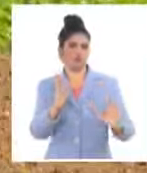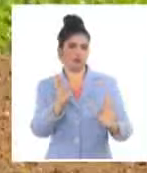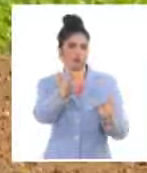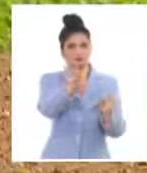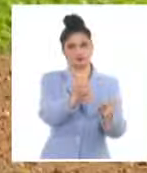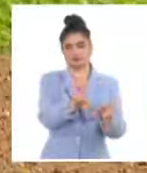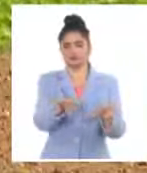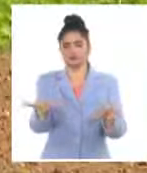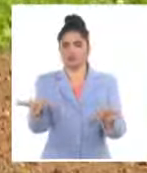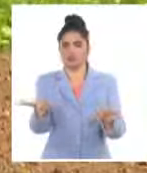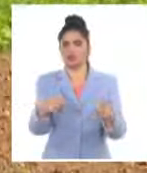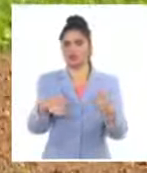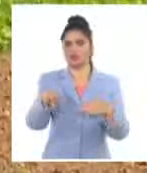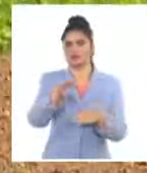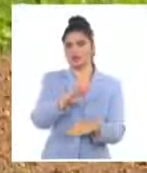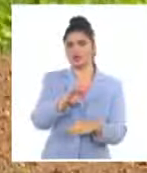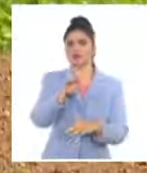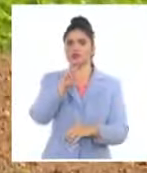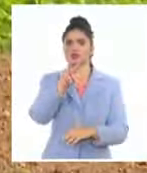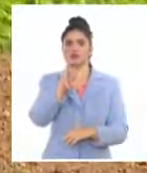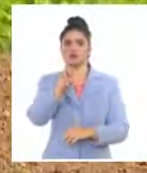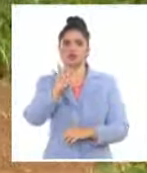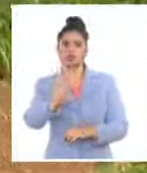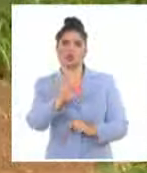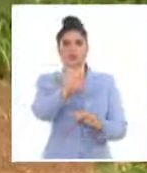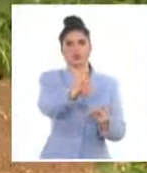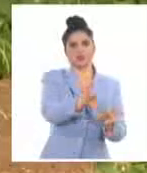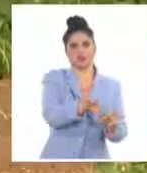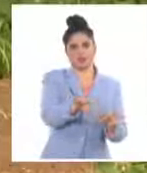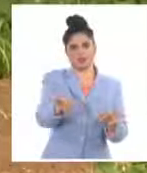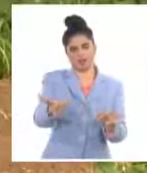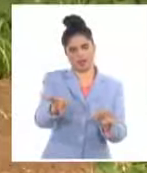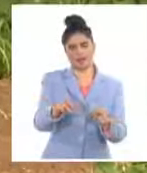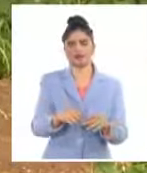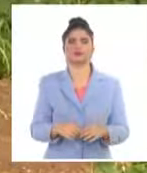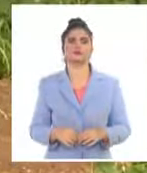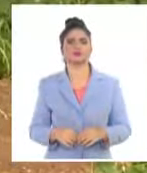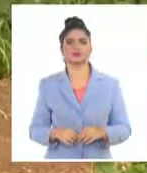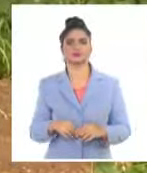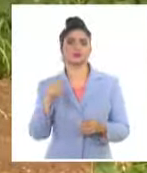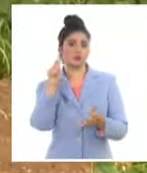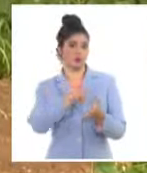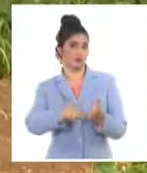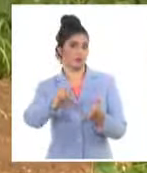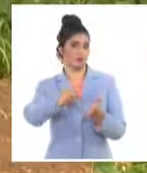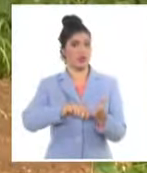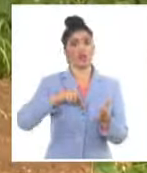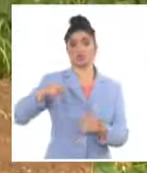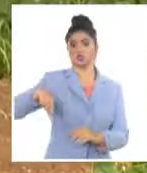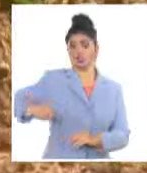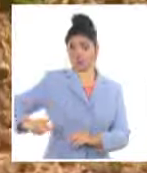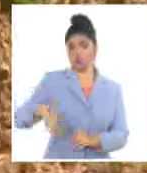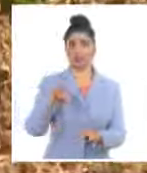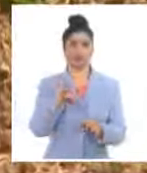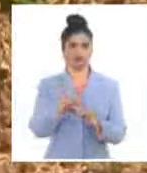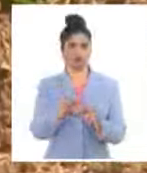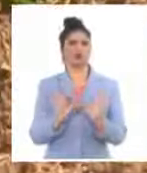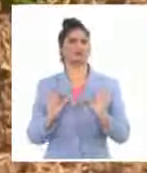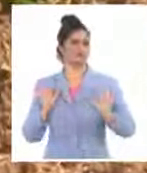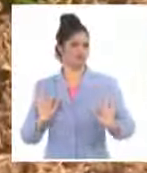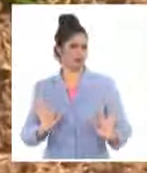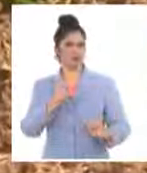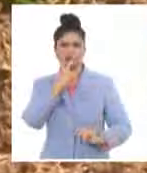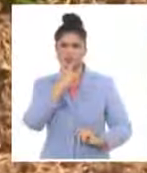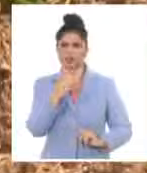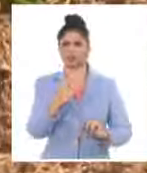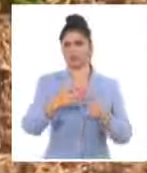tierra que supera las 24 hectáreas. Su meta de cada día es producir con eficiencia para